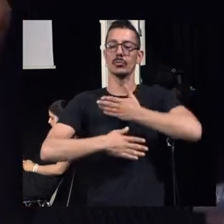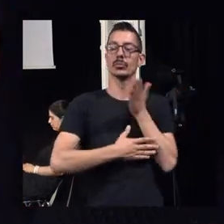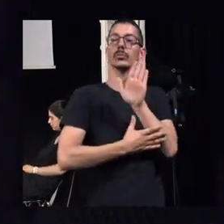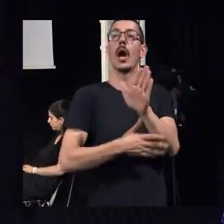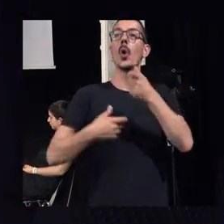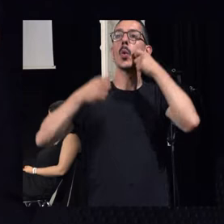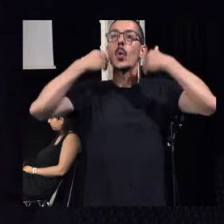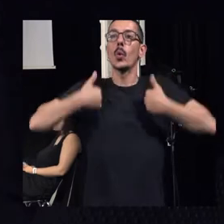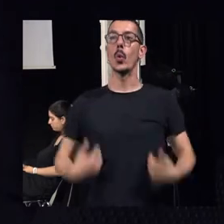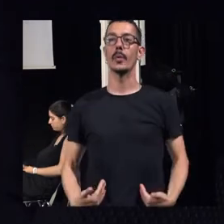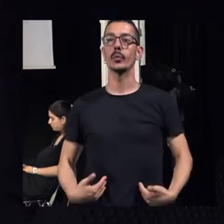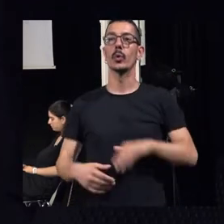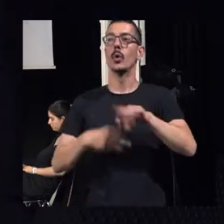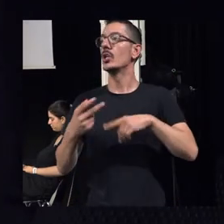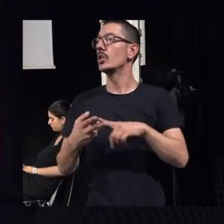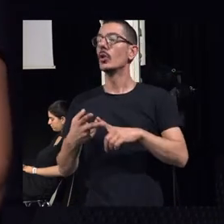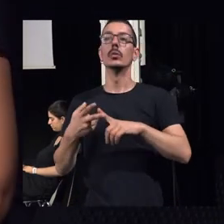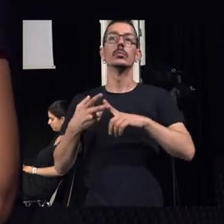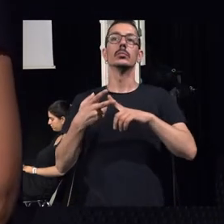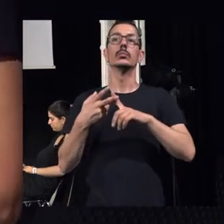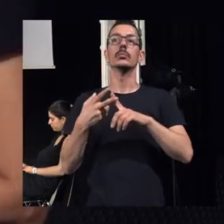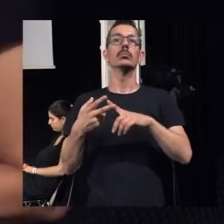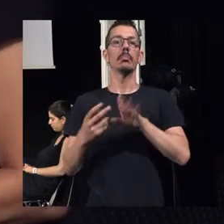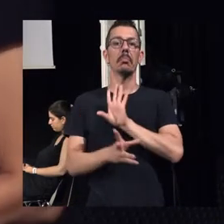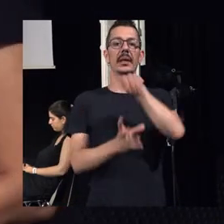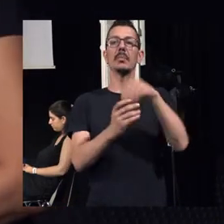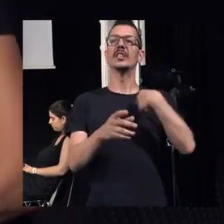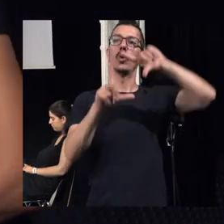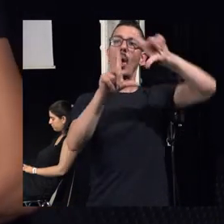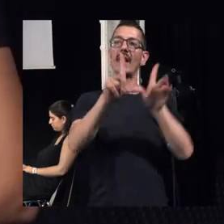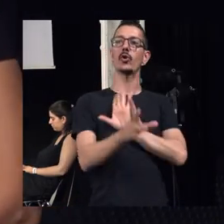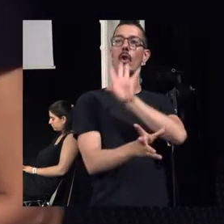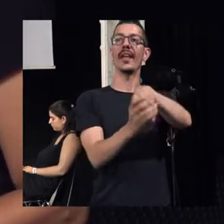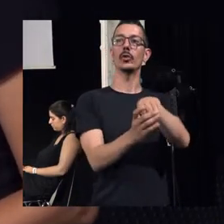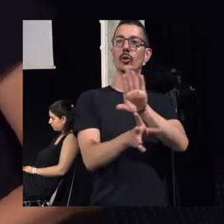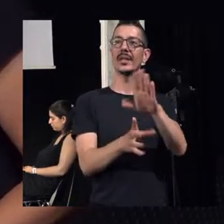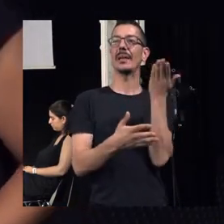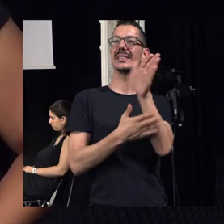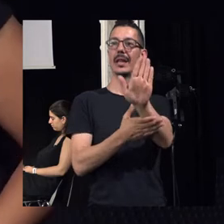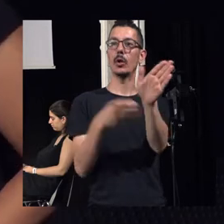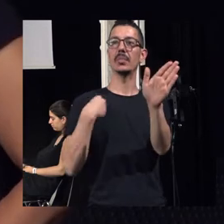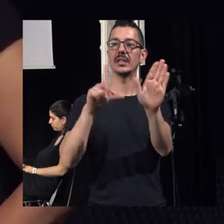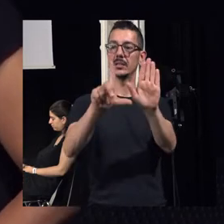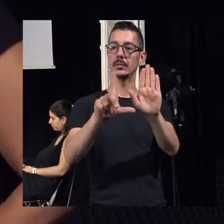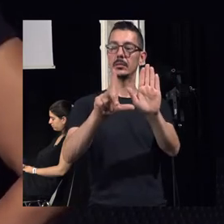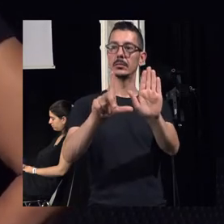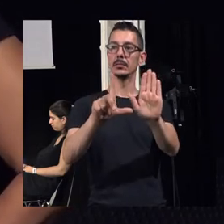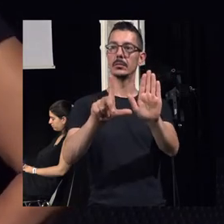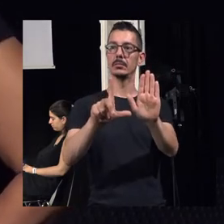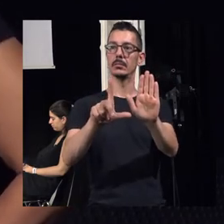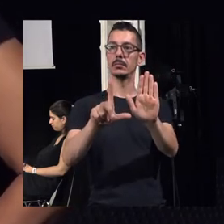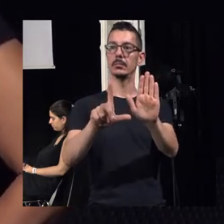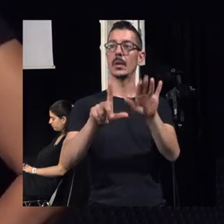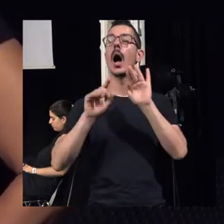y personas que en principio estarían dentro de esa cajita. Sabemos, sin embargo, que autoras como